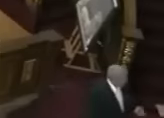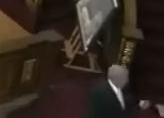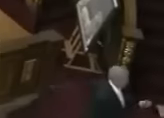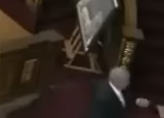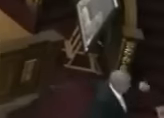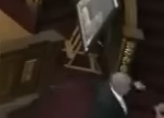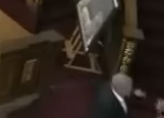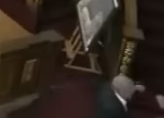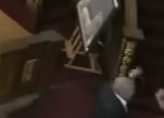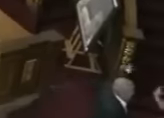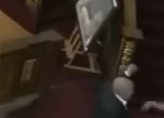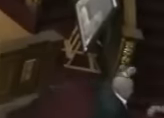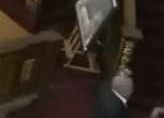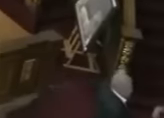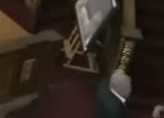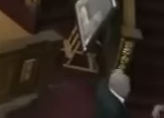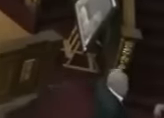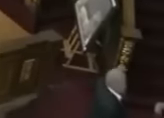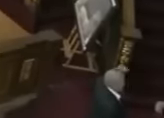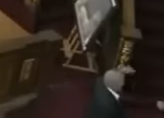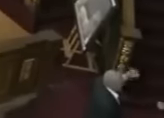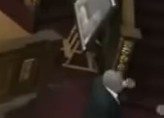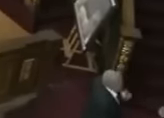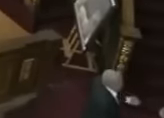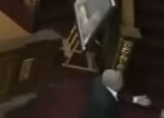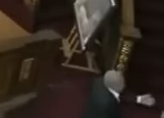de la empresa mixta petrolera Roraima